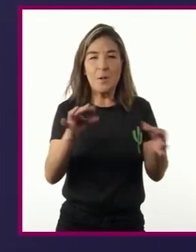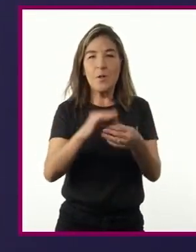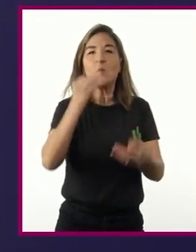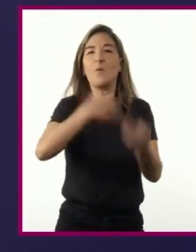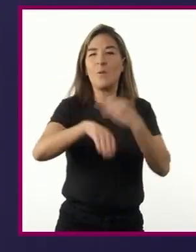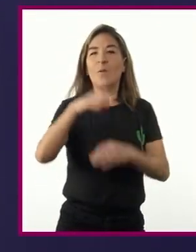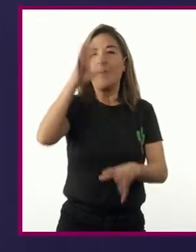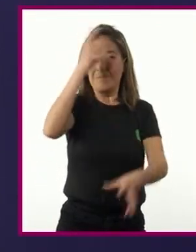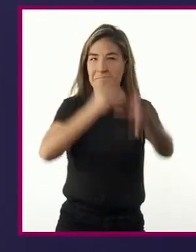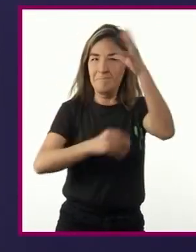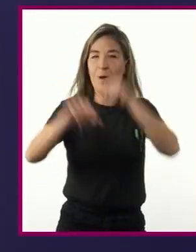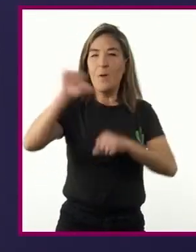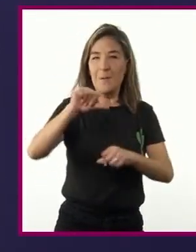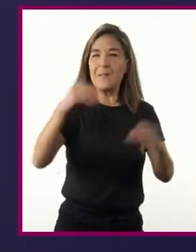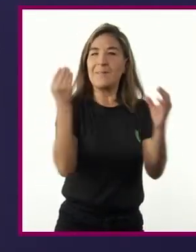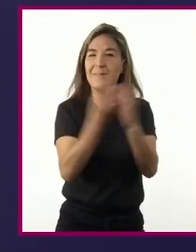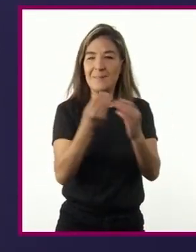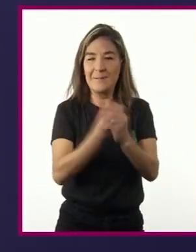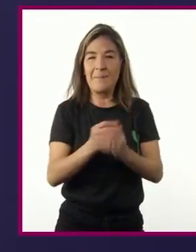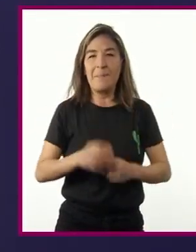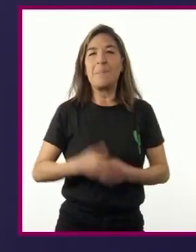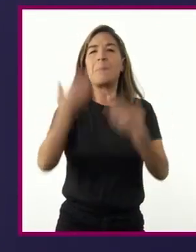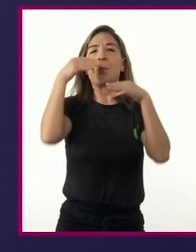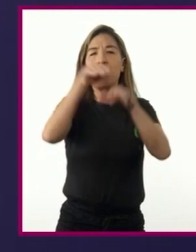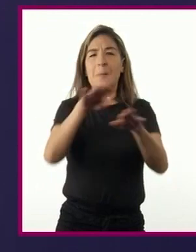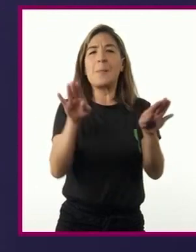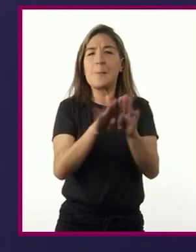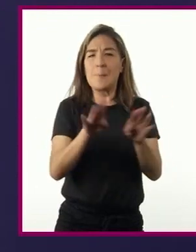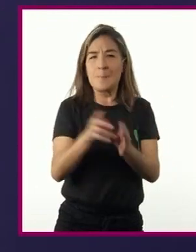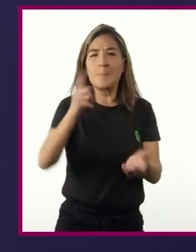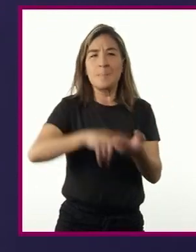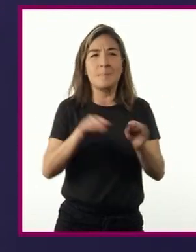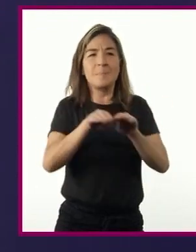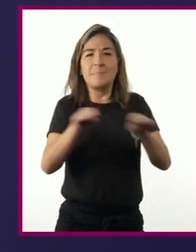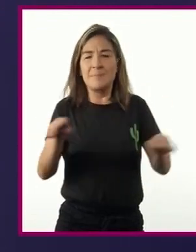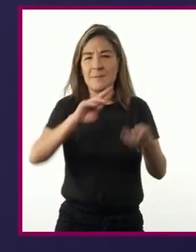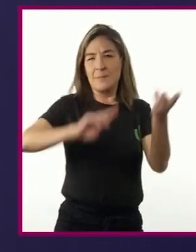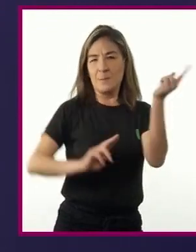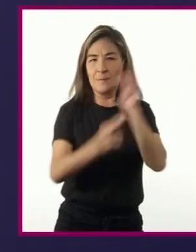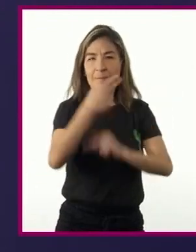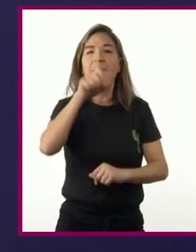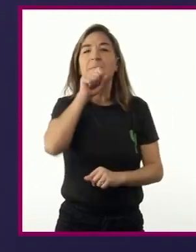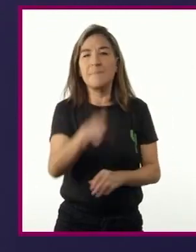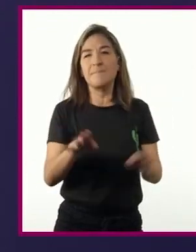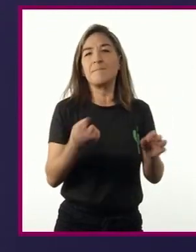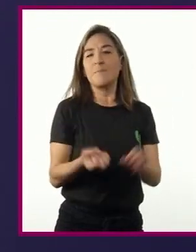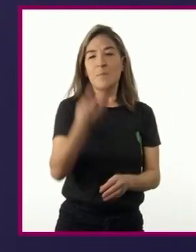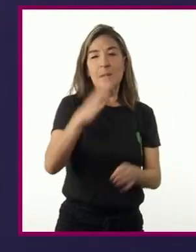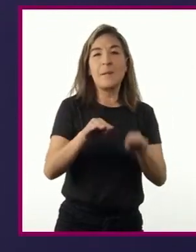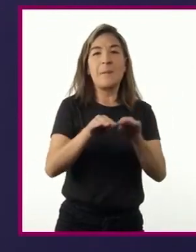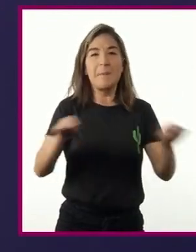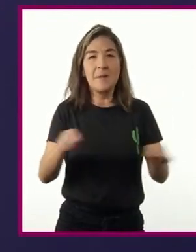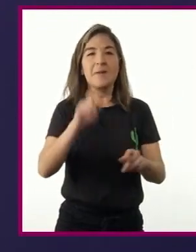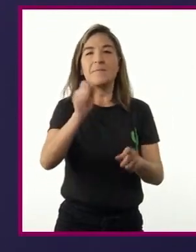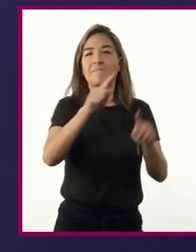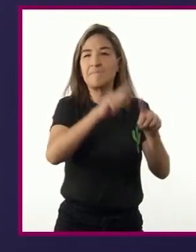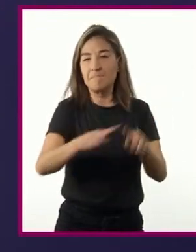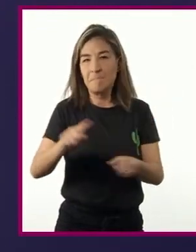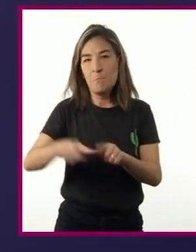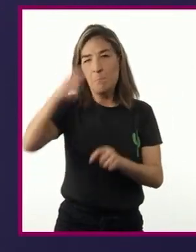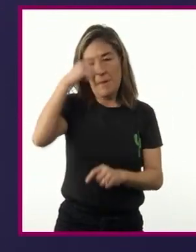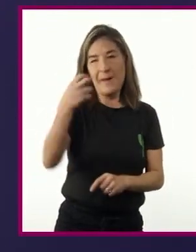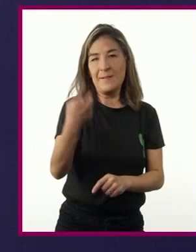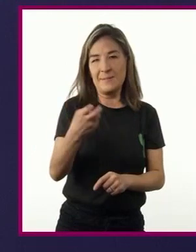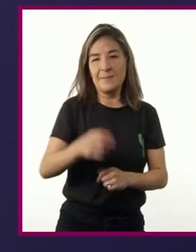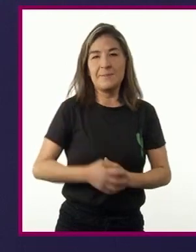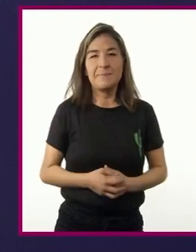lo que hemos aprendido en esta sesión acerca de cómo se mide el universo, además de las unidades de medida que se utilizan para